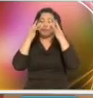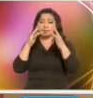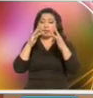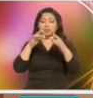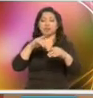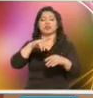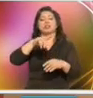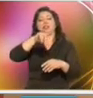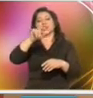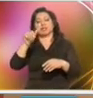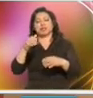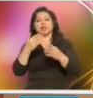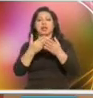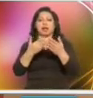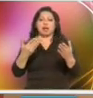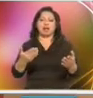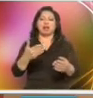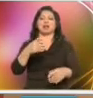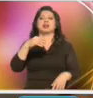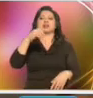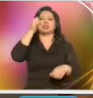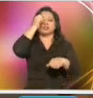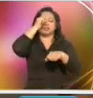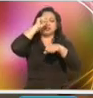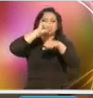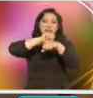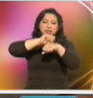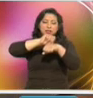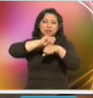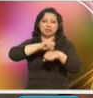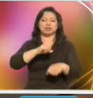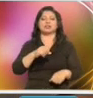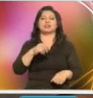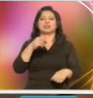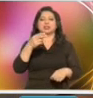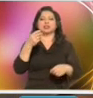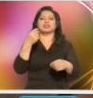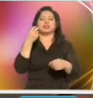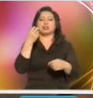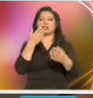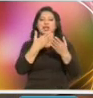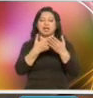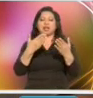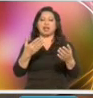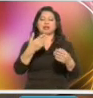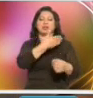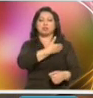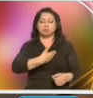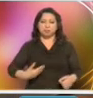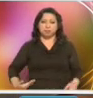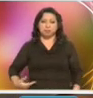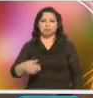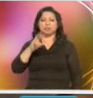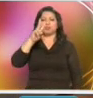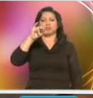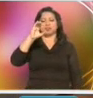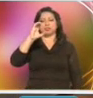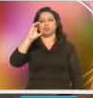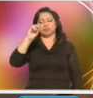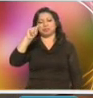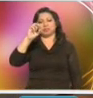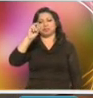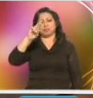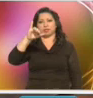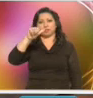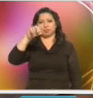la sustitución presidencial es el secretario de Gobernación. Y así es como surge ya como presidente Victoriano Huerta. O sea, todo lo hicieron